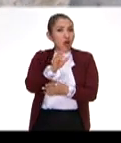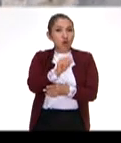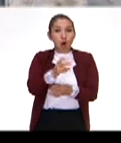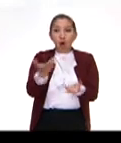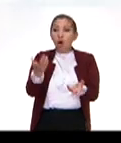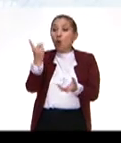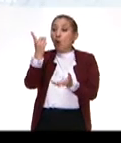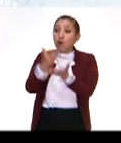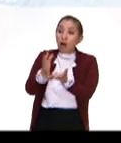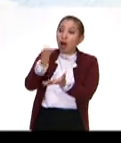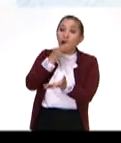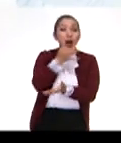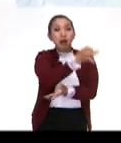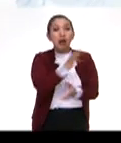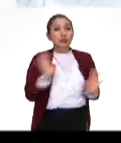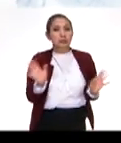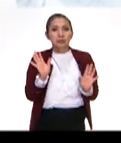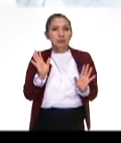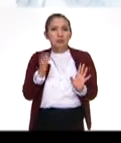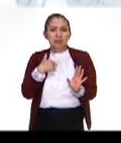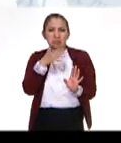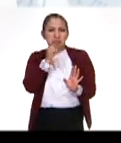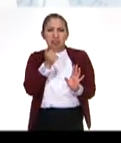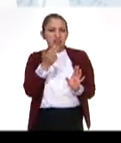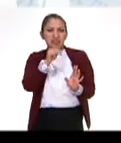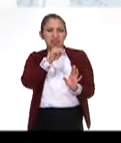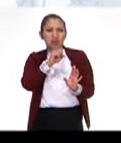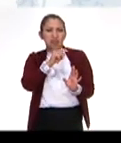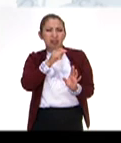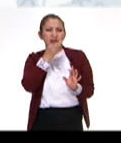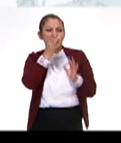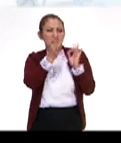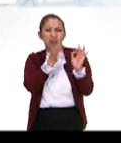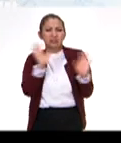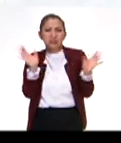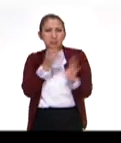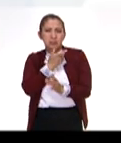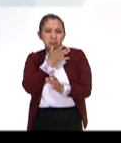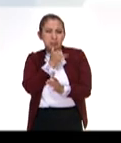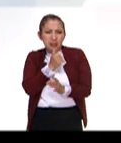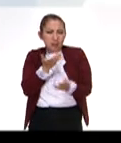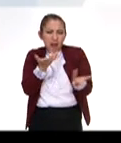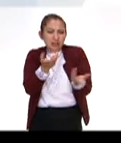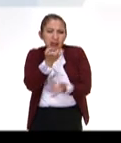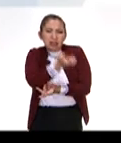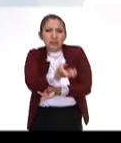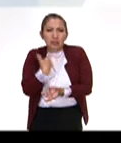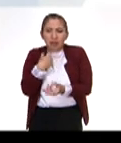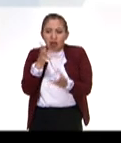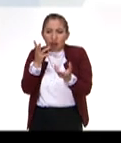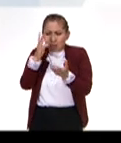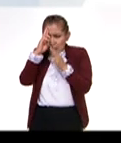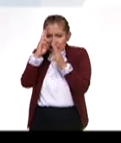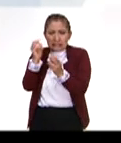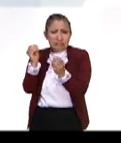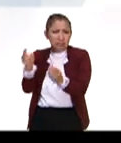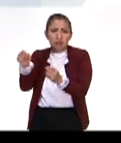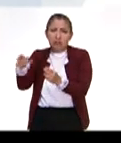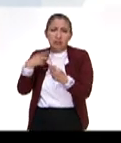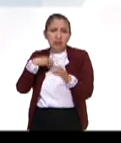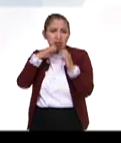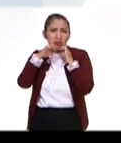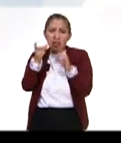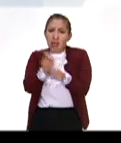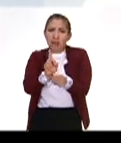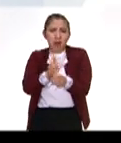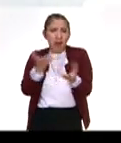la nota informativa. Yo soy un imposibilitado de la nota informativa. No podría, en serio, yo respeto mucho a los reporteros